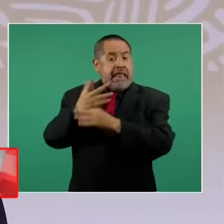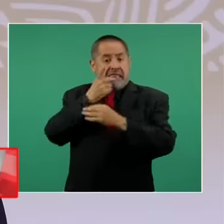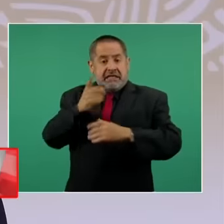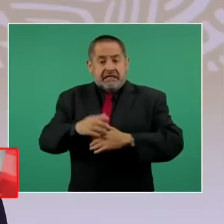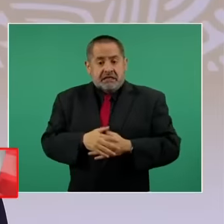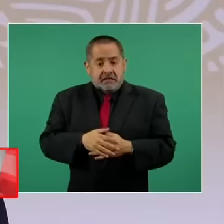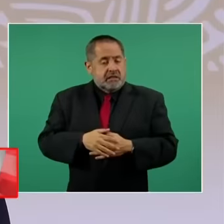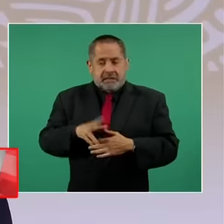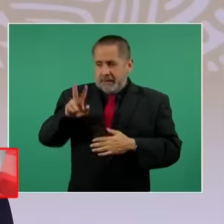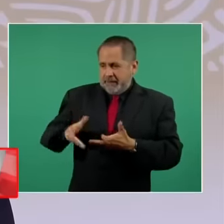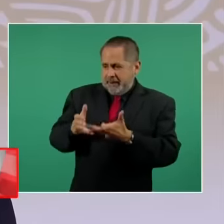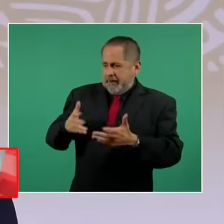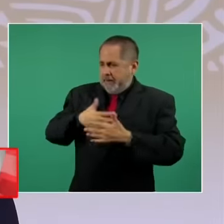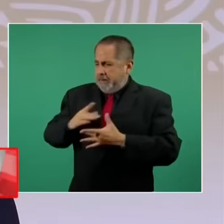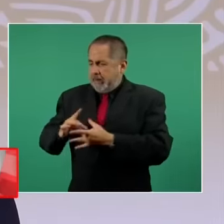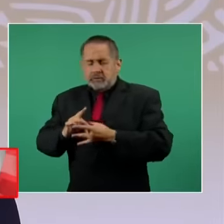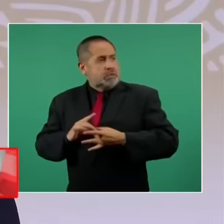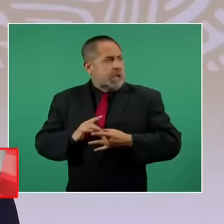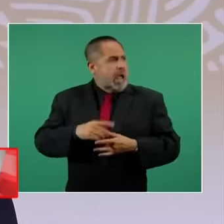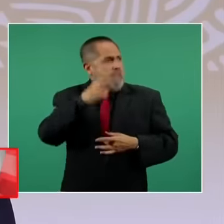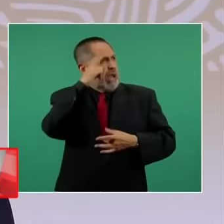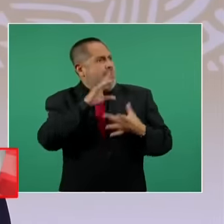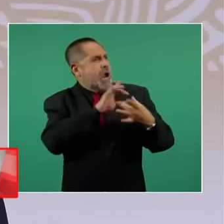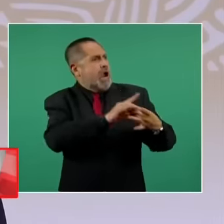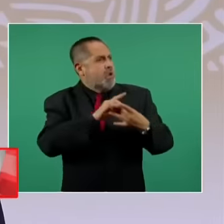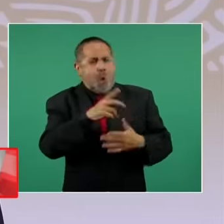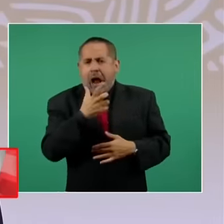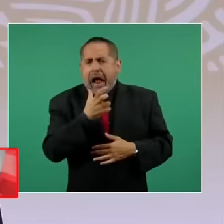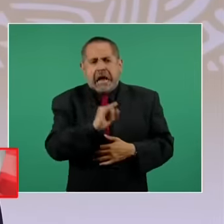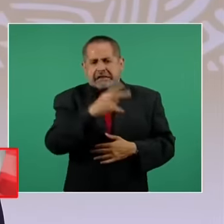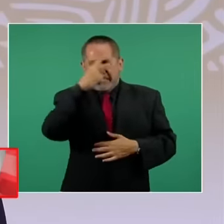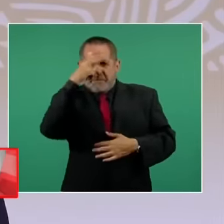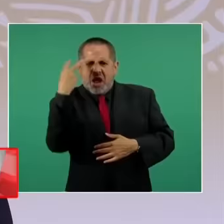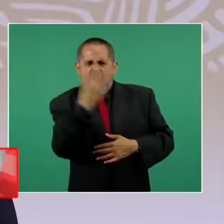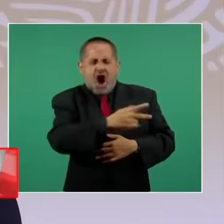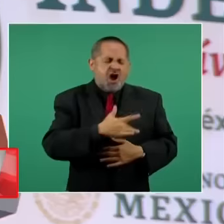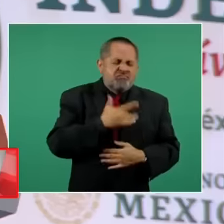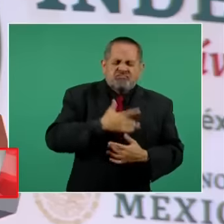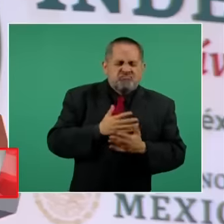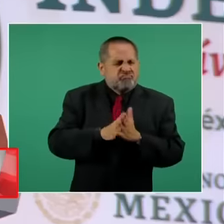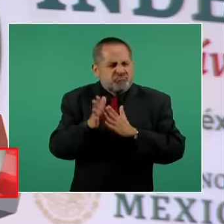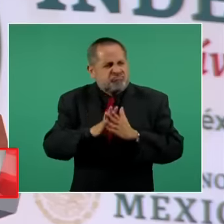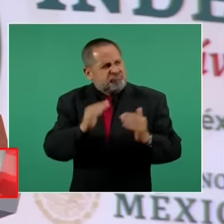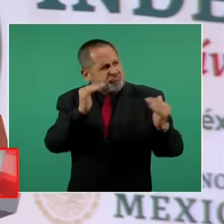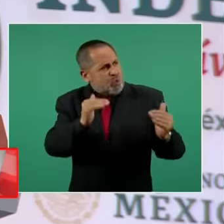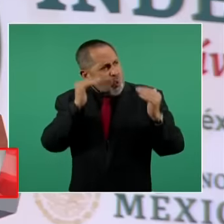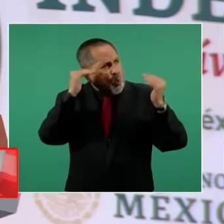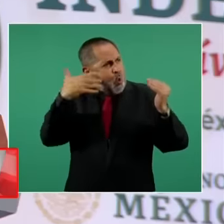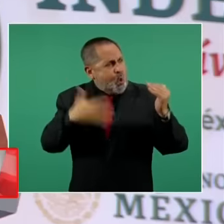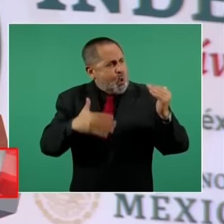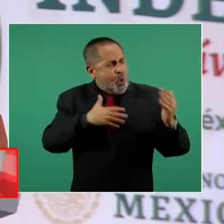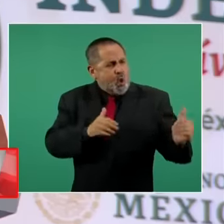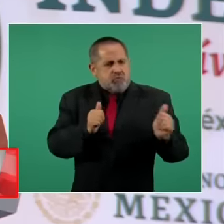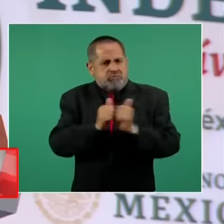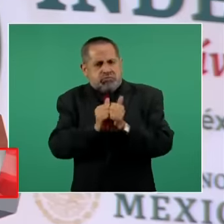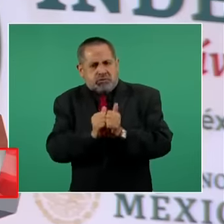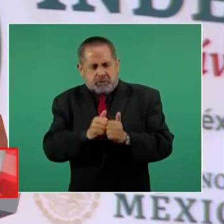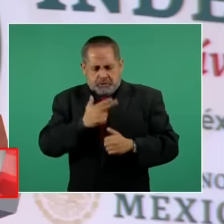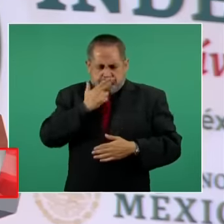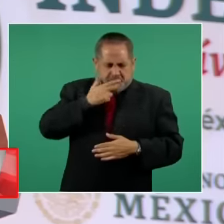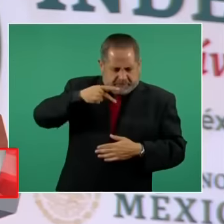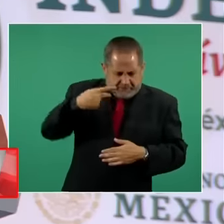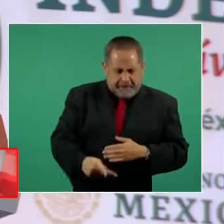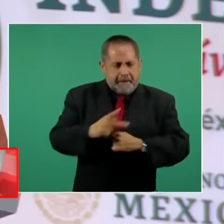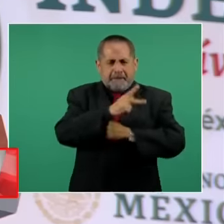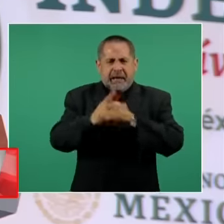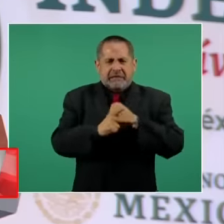de la tierra le viene al mexicano aquel carácter suyo, sagaz y señorial, pegado al país que adora, donde